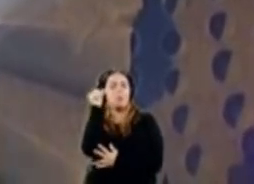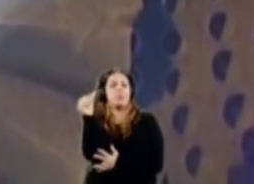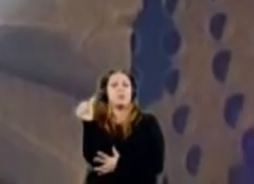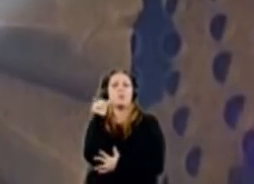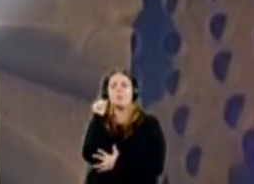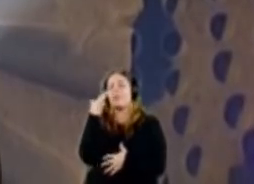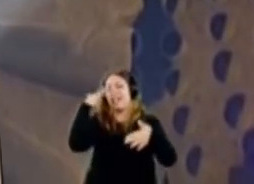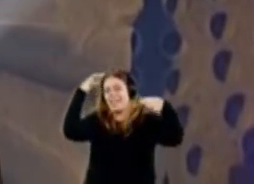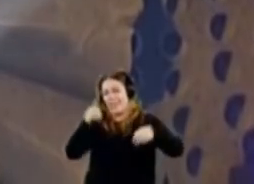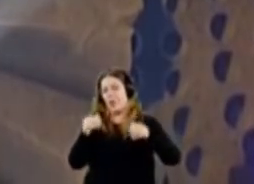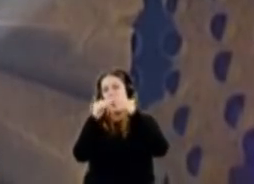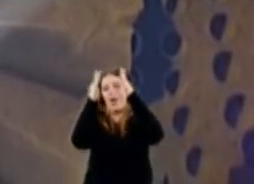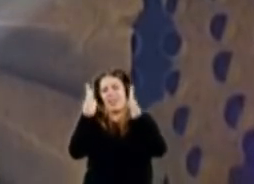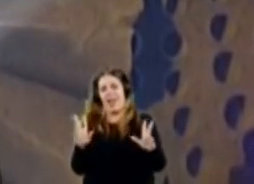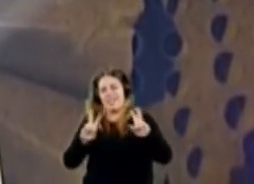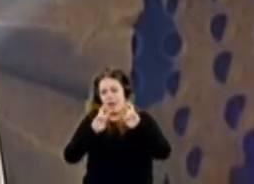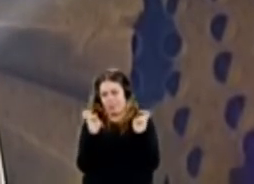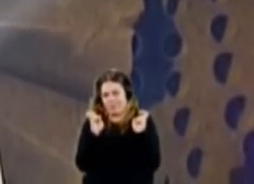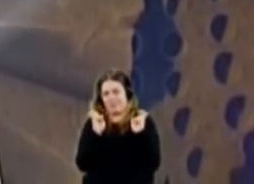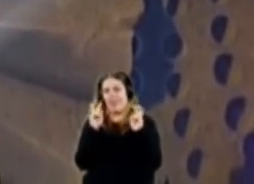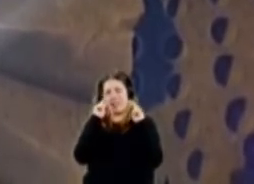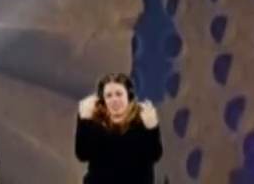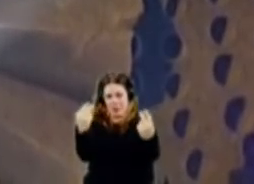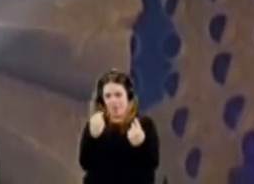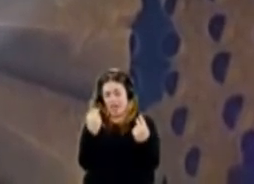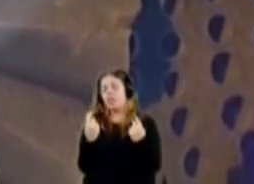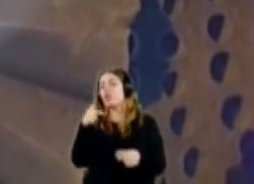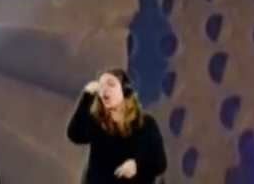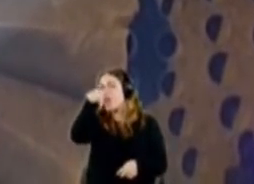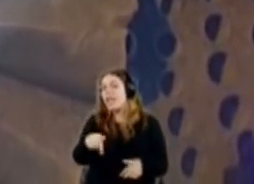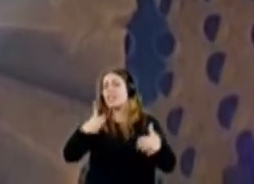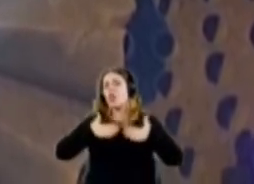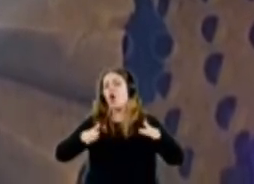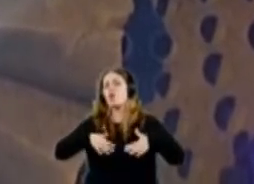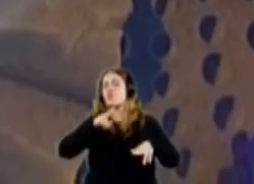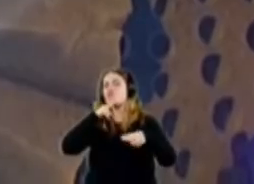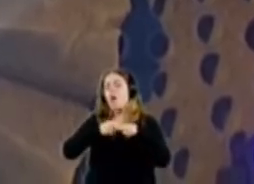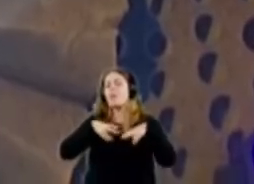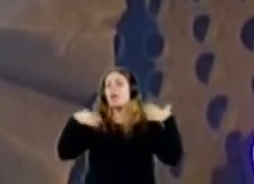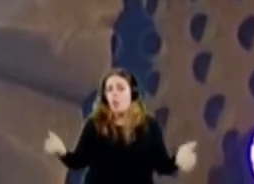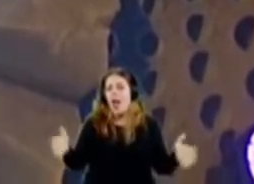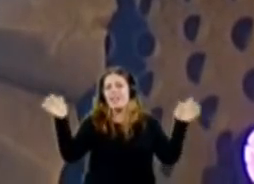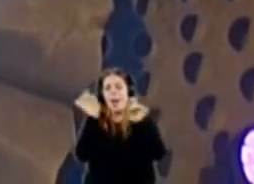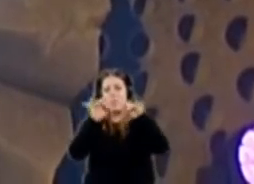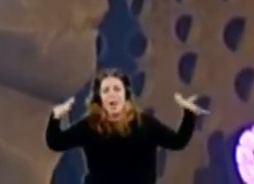viendo desde su casa. Recuerden el título de este espectáculo, La magia del